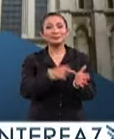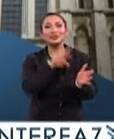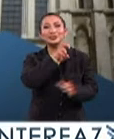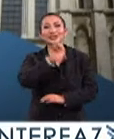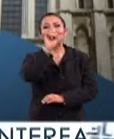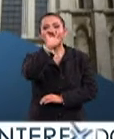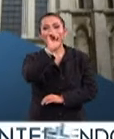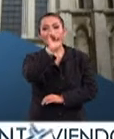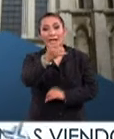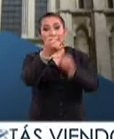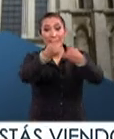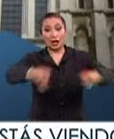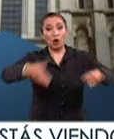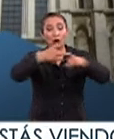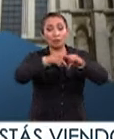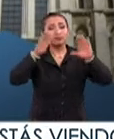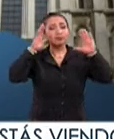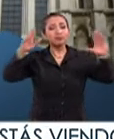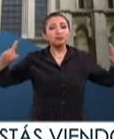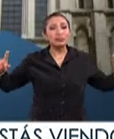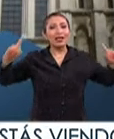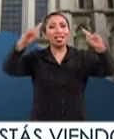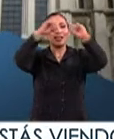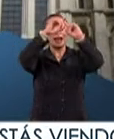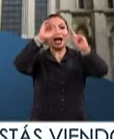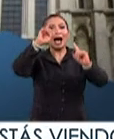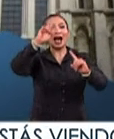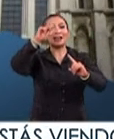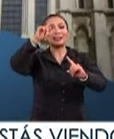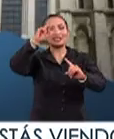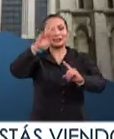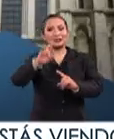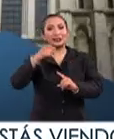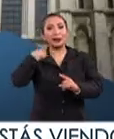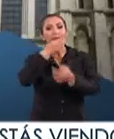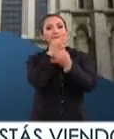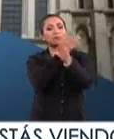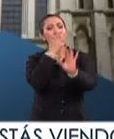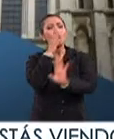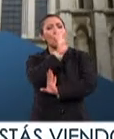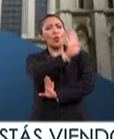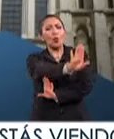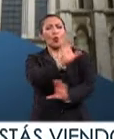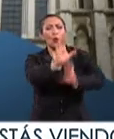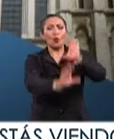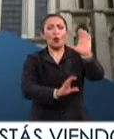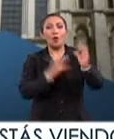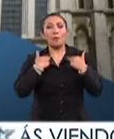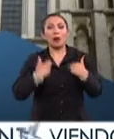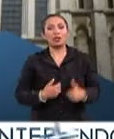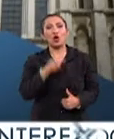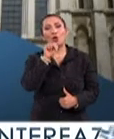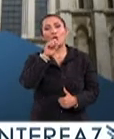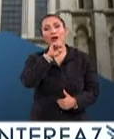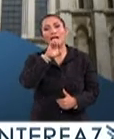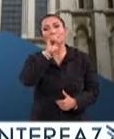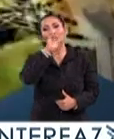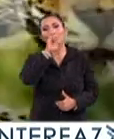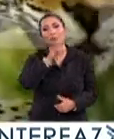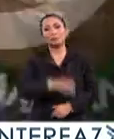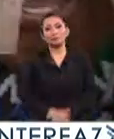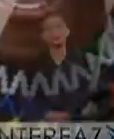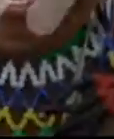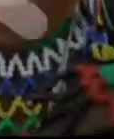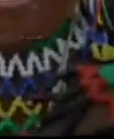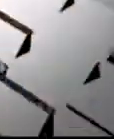En 1260 se inaugura la espectacular Catedral de Chartres, declarada Patrimonio de la Humanidad por la UNESCO.